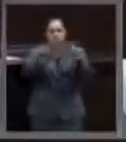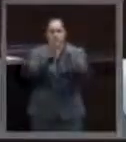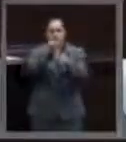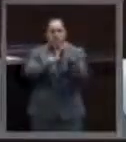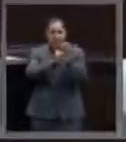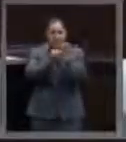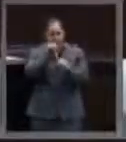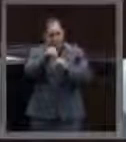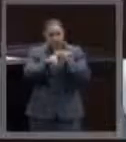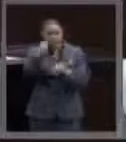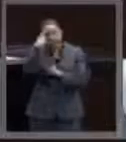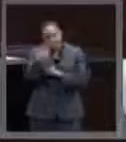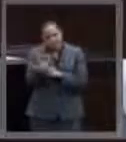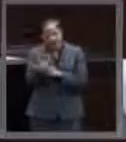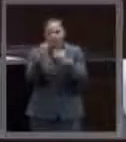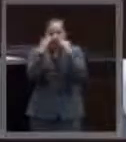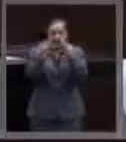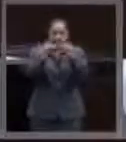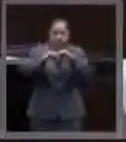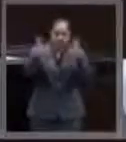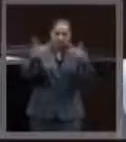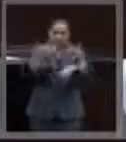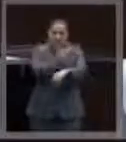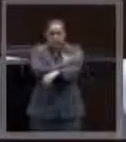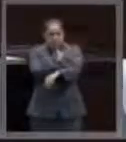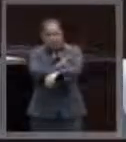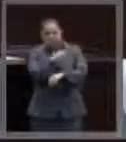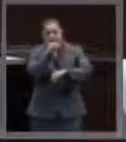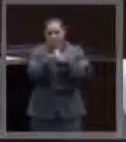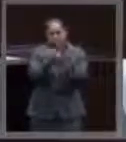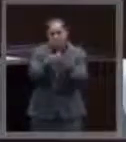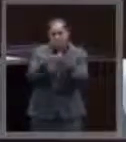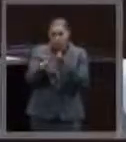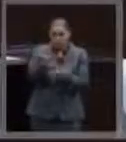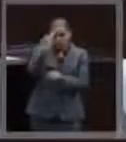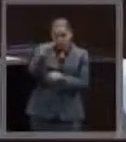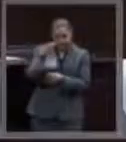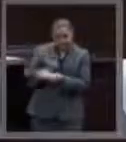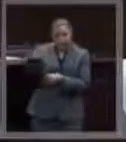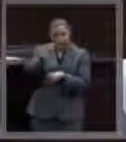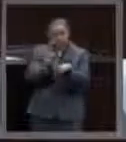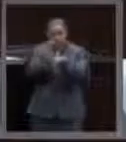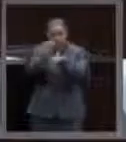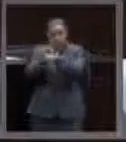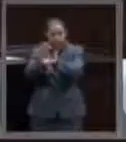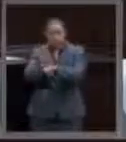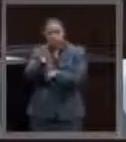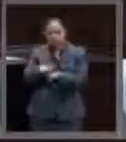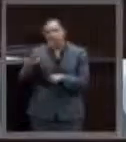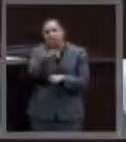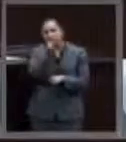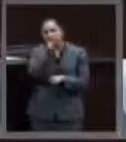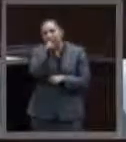cuentas más en un tiempo de crisis en donde los propios estados están preocupados por la